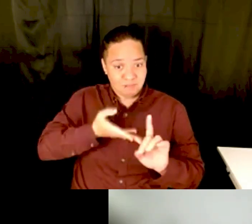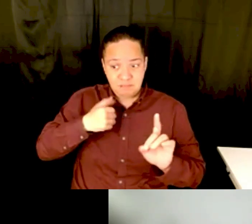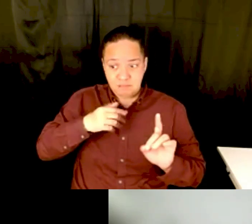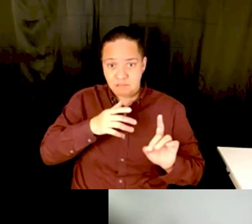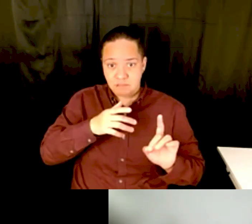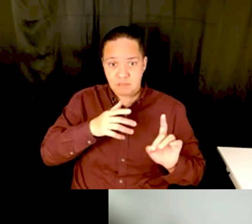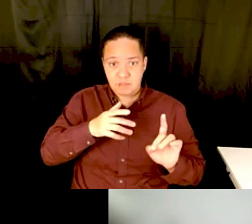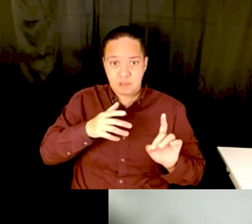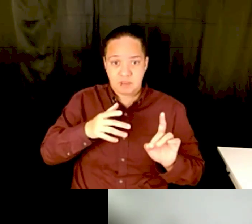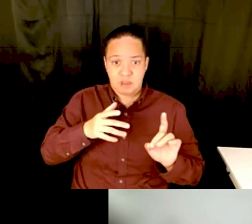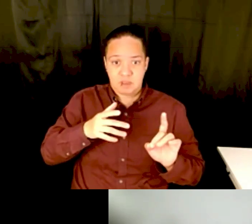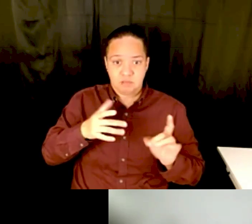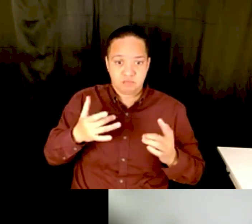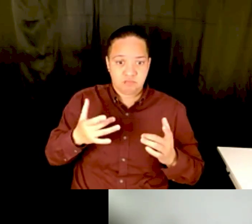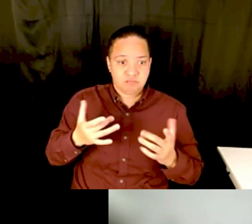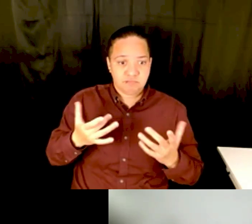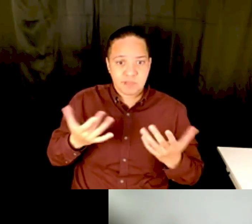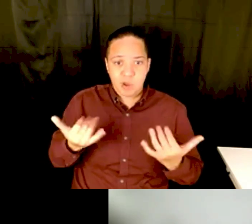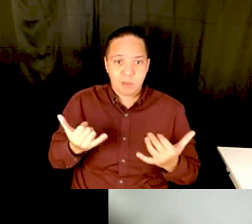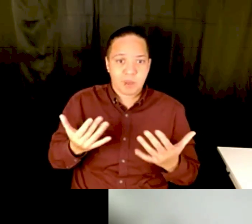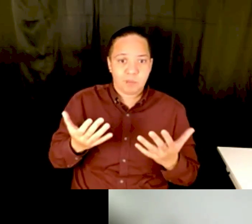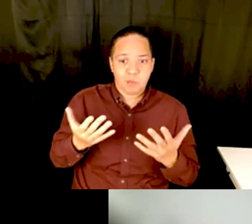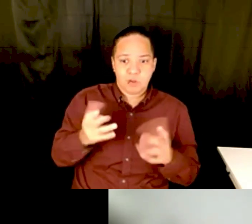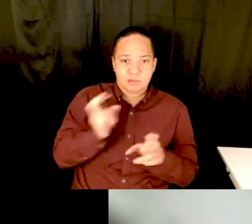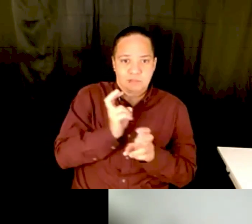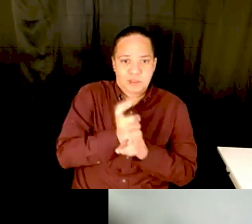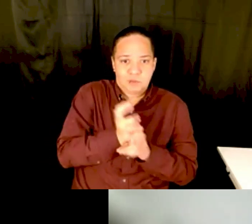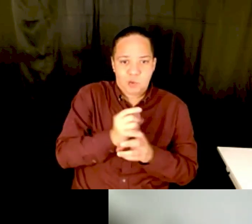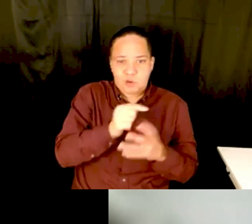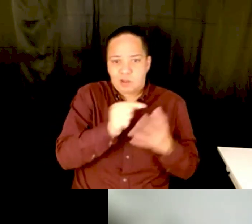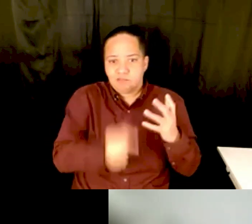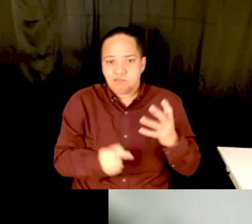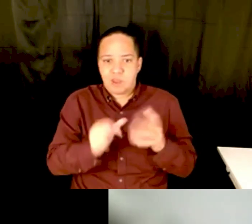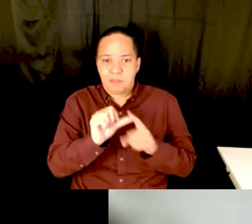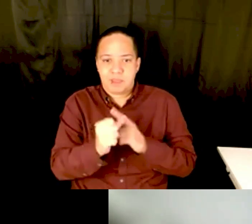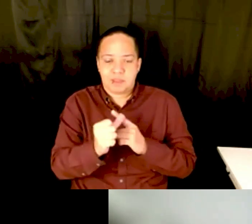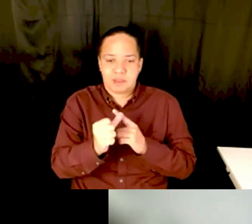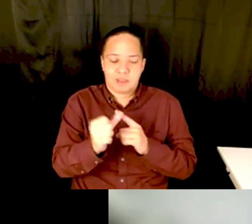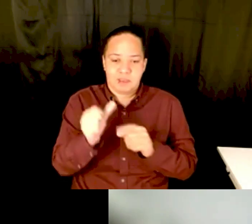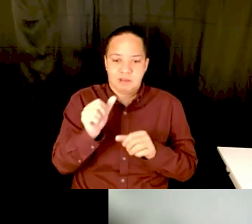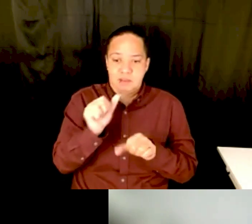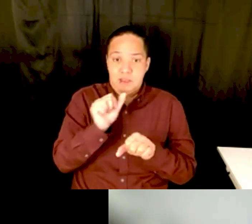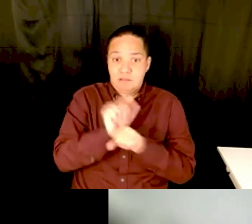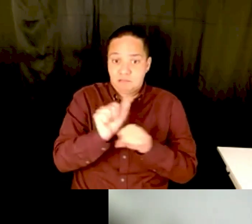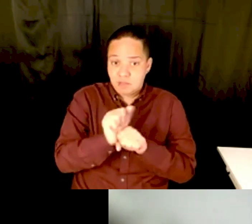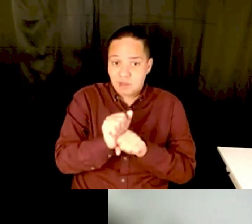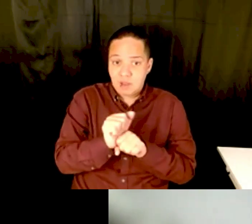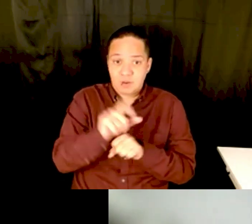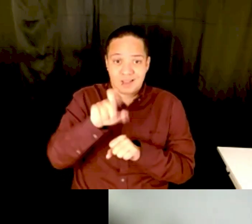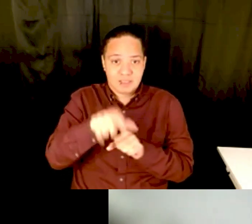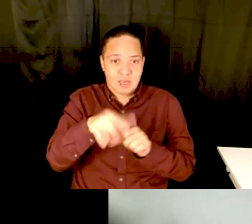le hace tener dificultad en su ambiente laboral. O sea que ahí podemos ver que hay una necesidad individual del